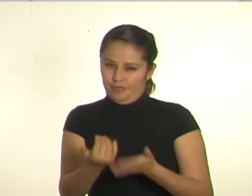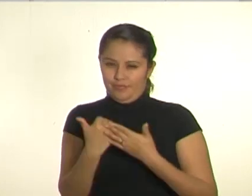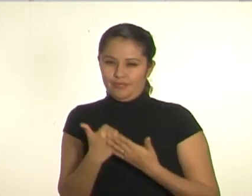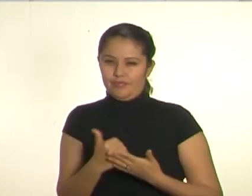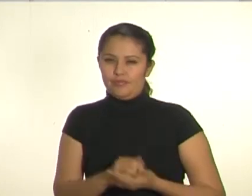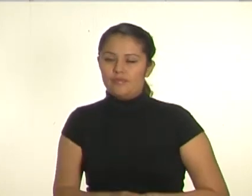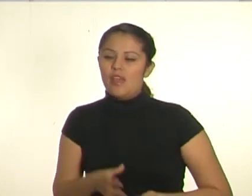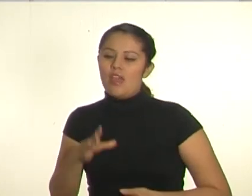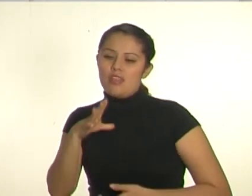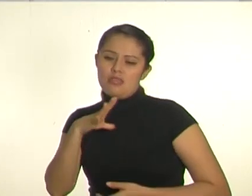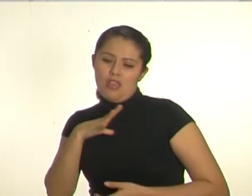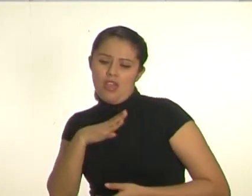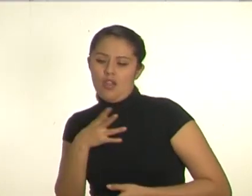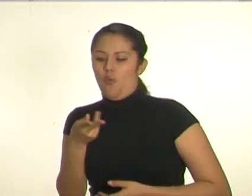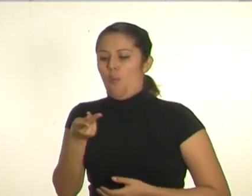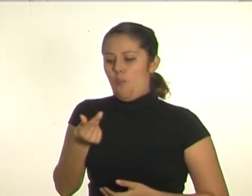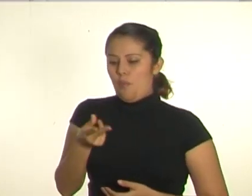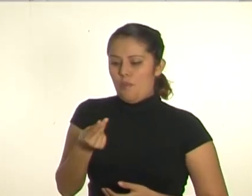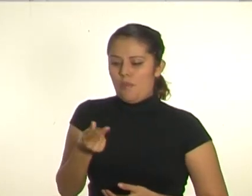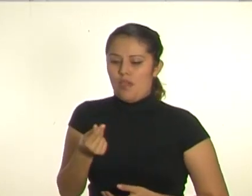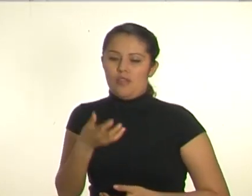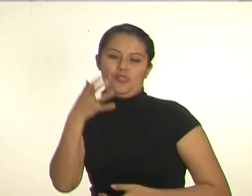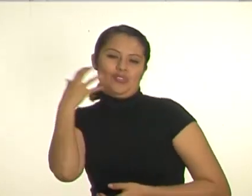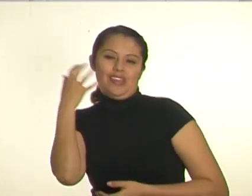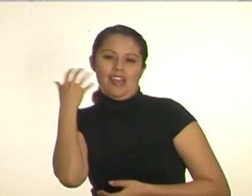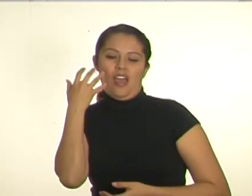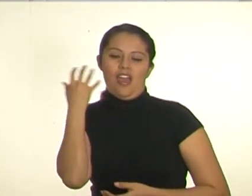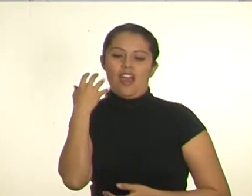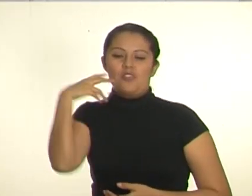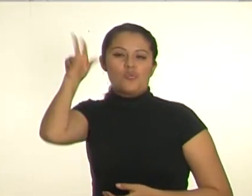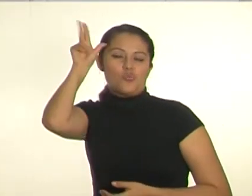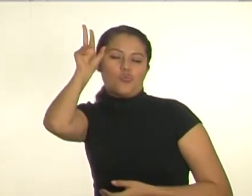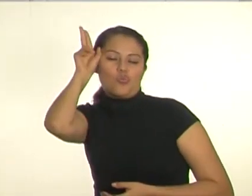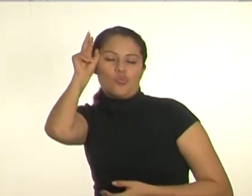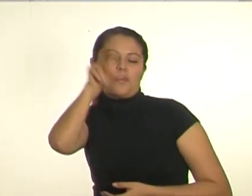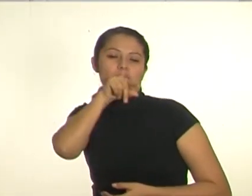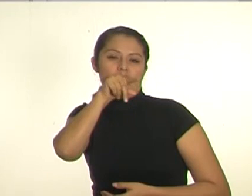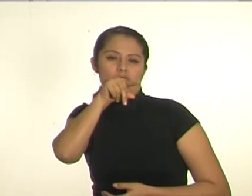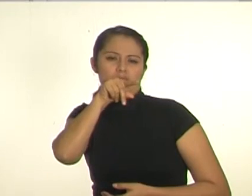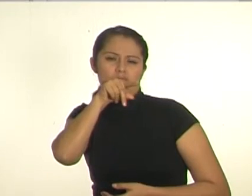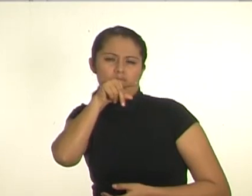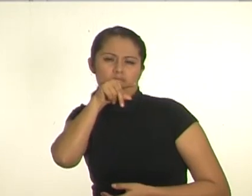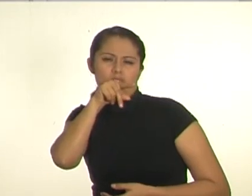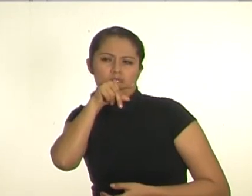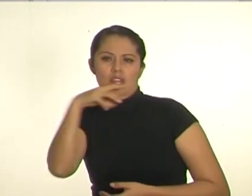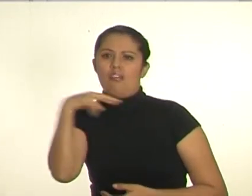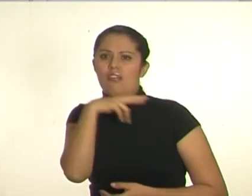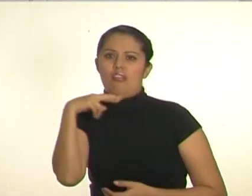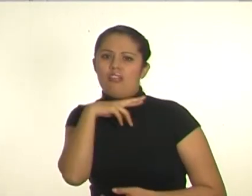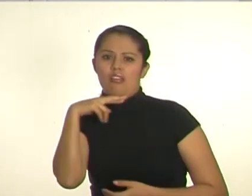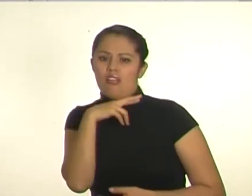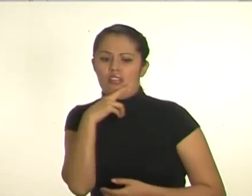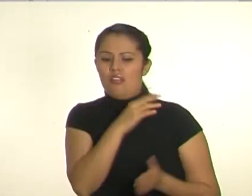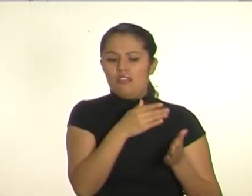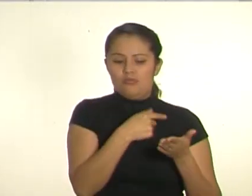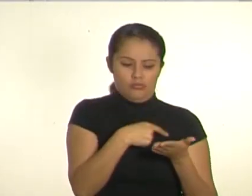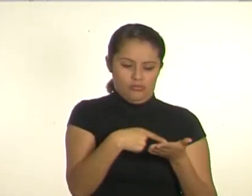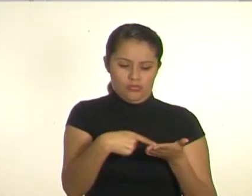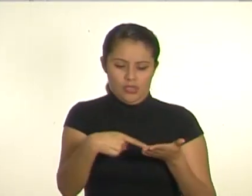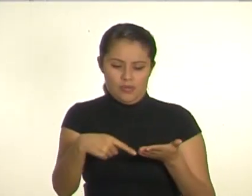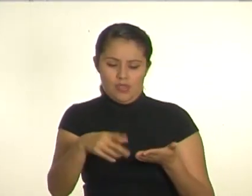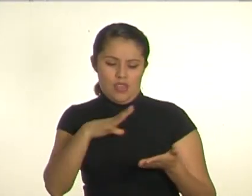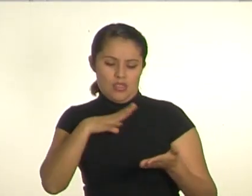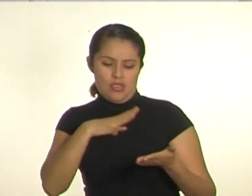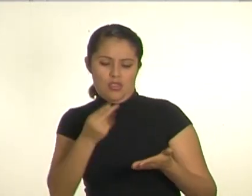Tengo perros, gatos, conejos y pajaritos. La lectura, si te diste cuenta, fue de manera corrida.